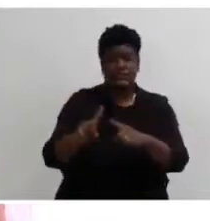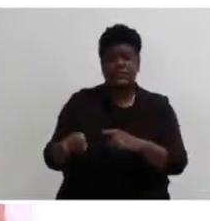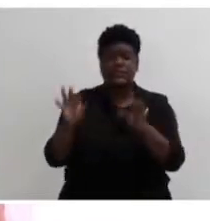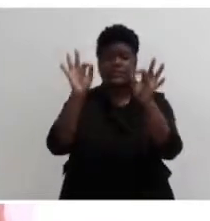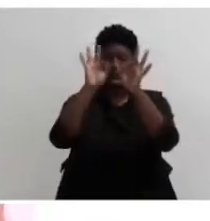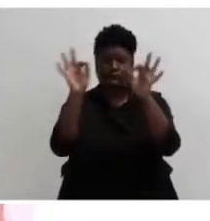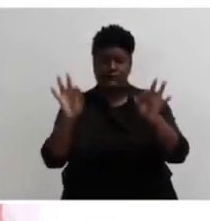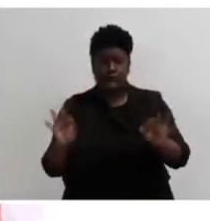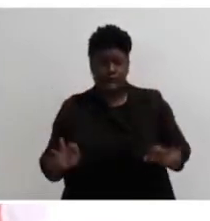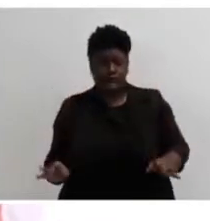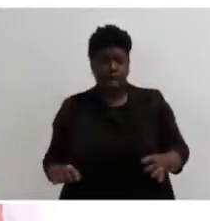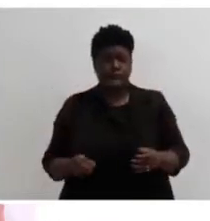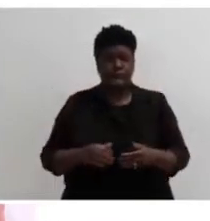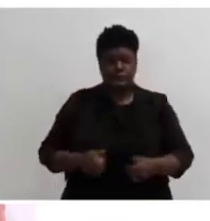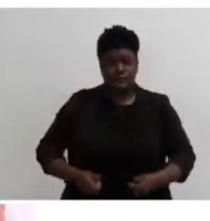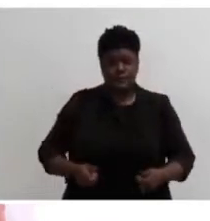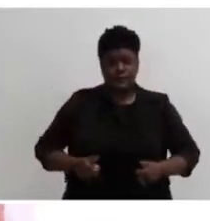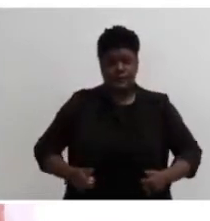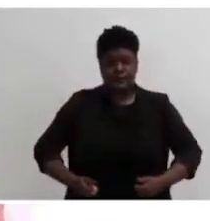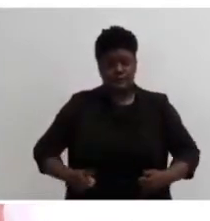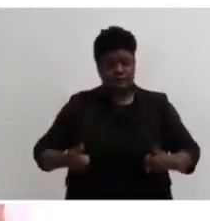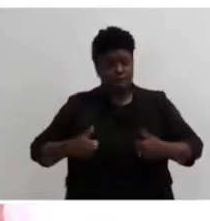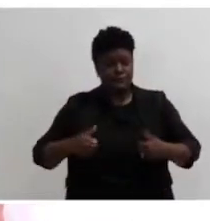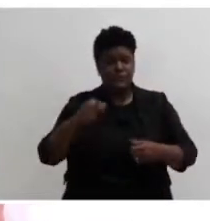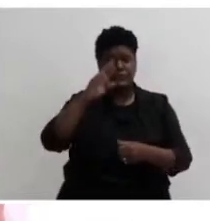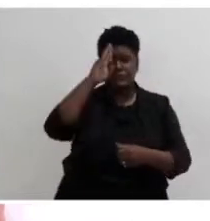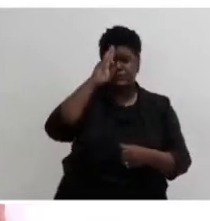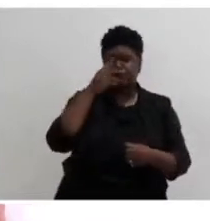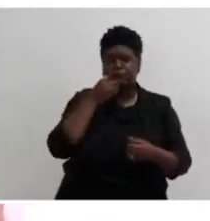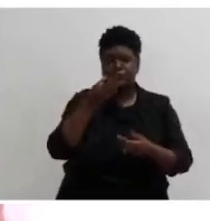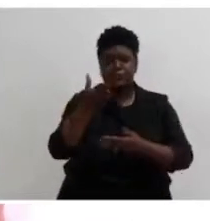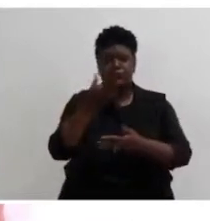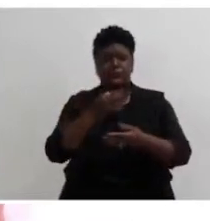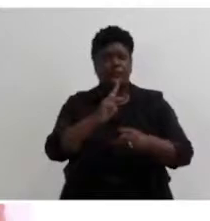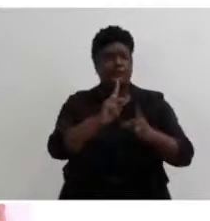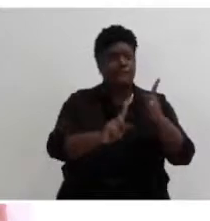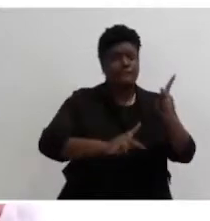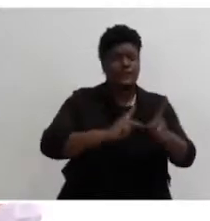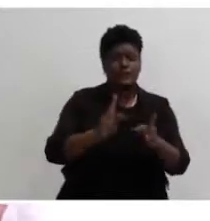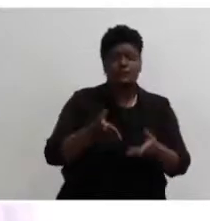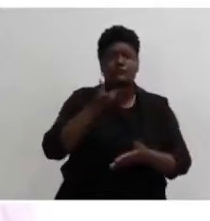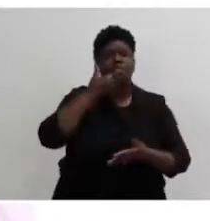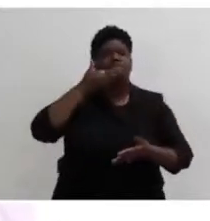dominicanos. Aprovechando la propuesta del nearshoring, entendimos